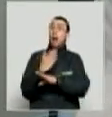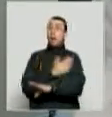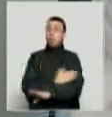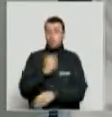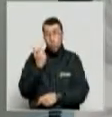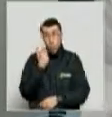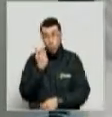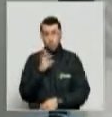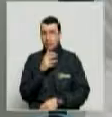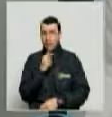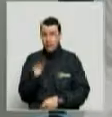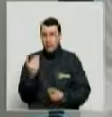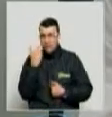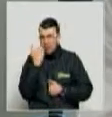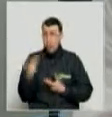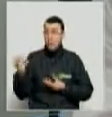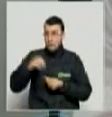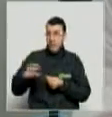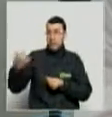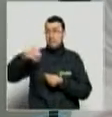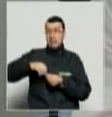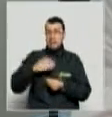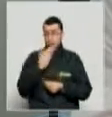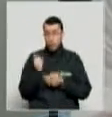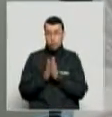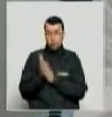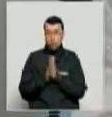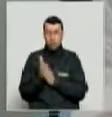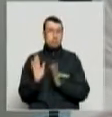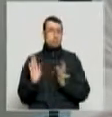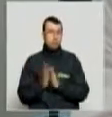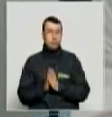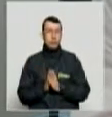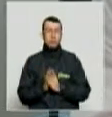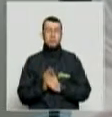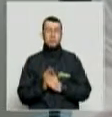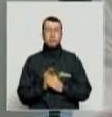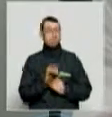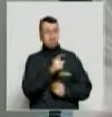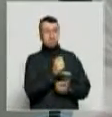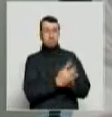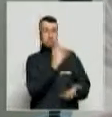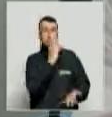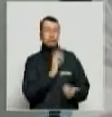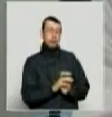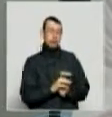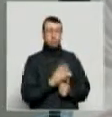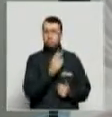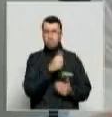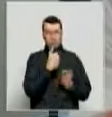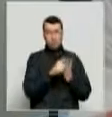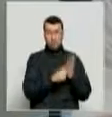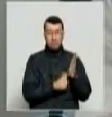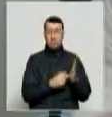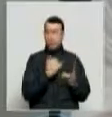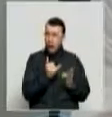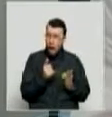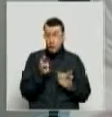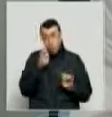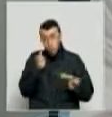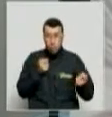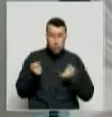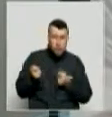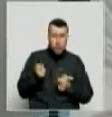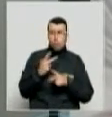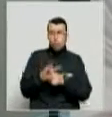es economizar y entre menos vaya gente, pues mejor, más plata les queda. Entonces no hay unos programas que digan hay unos chequeos